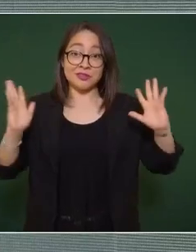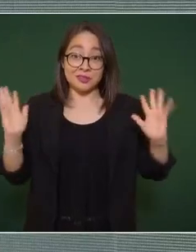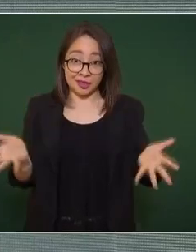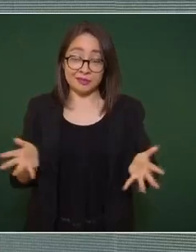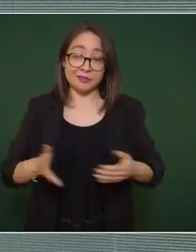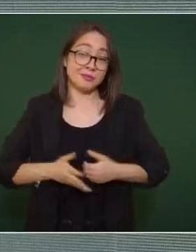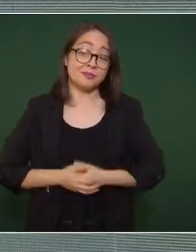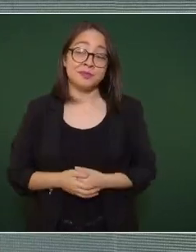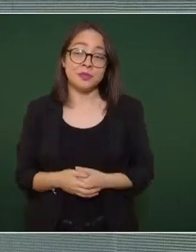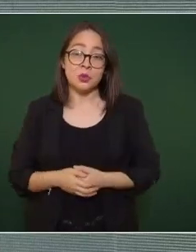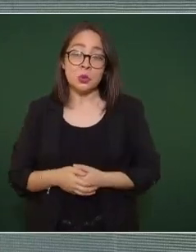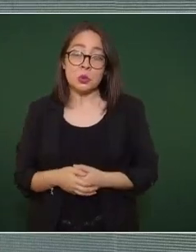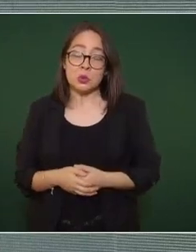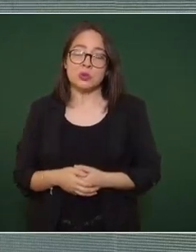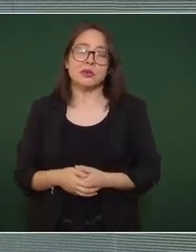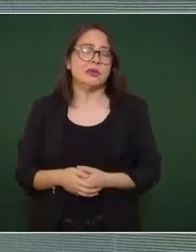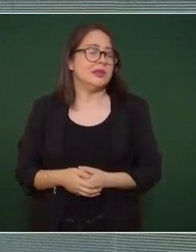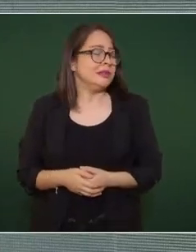Y vi